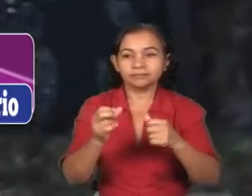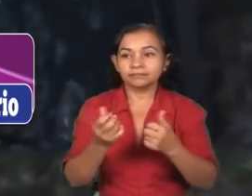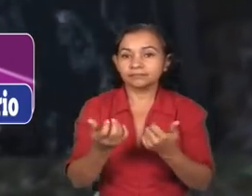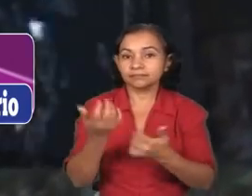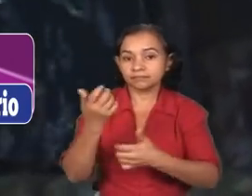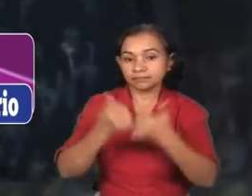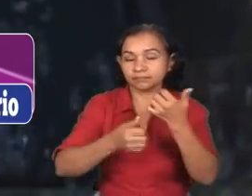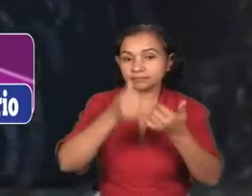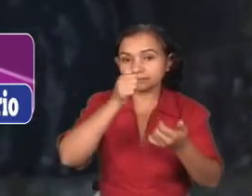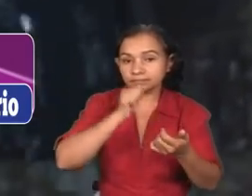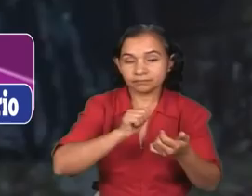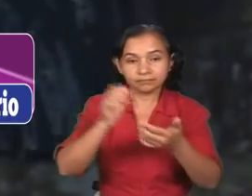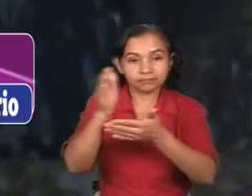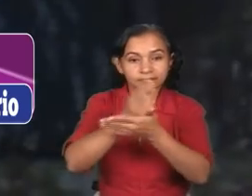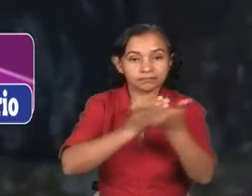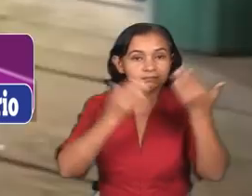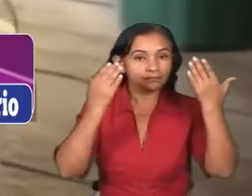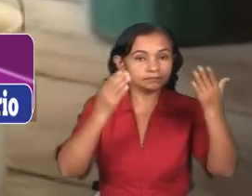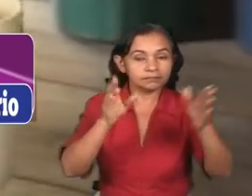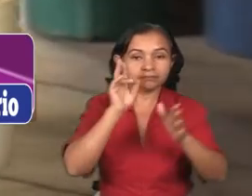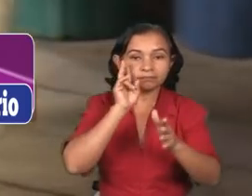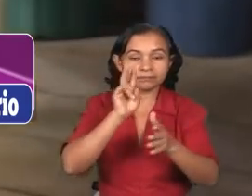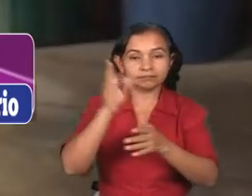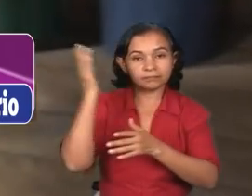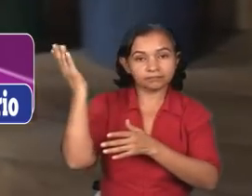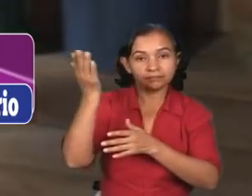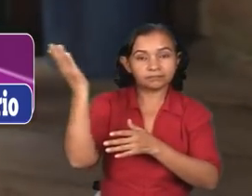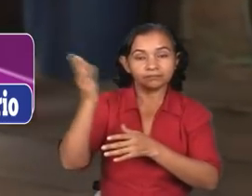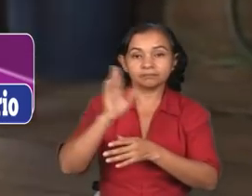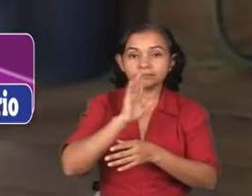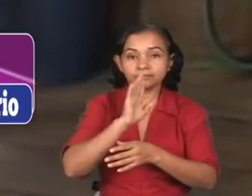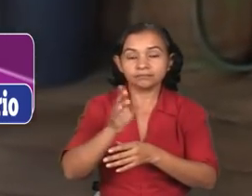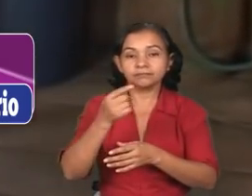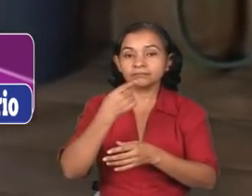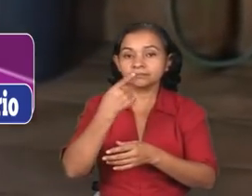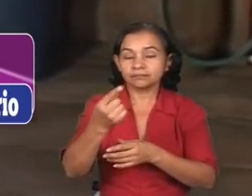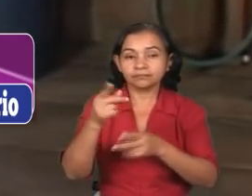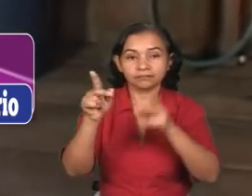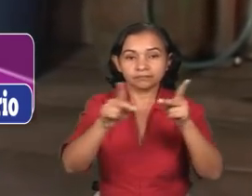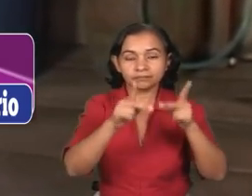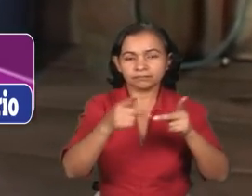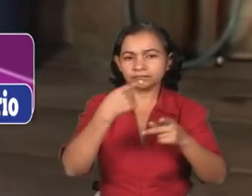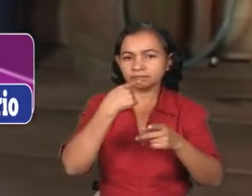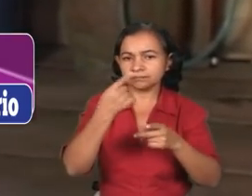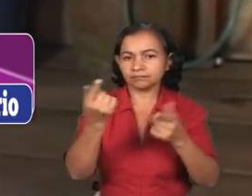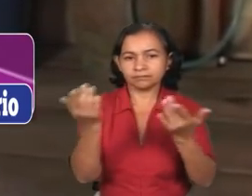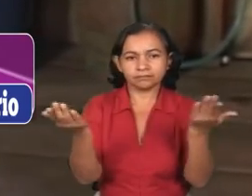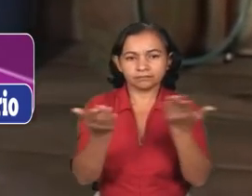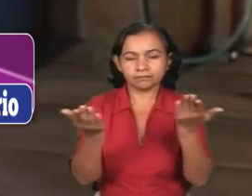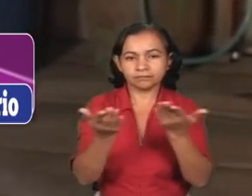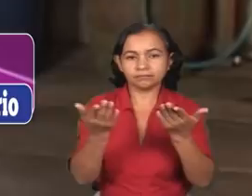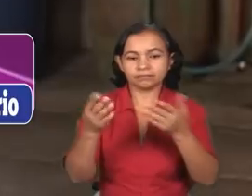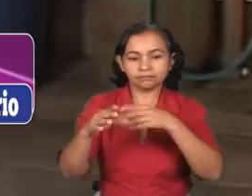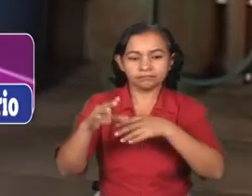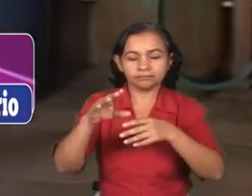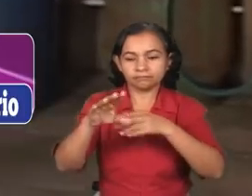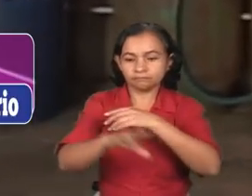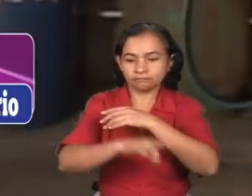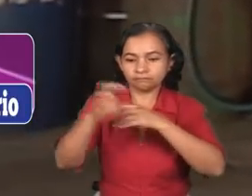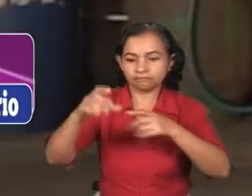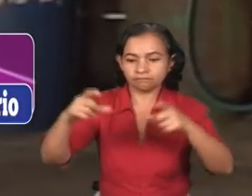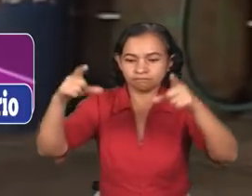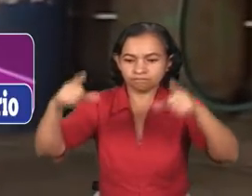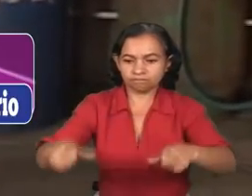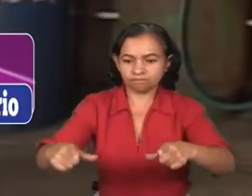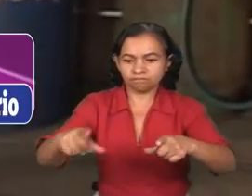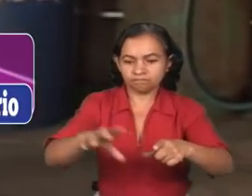de sabotaje en algunas cosas, vimos conferencias de prensa en las que usted estuvo, donde se hacían precisamente denuncias sobre los robos de las tapas de los manjoles